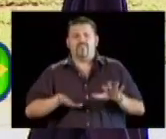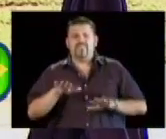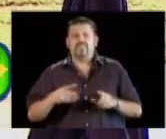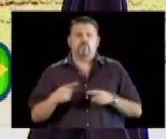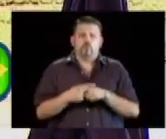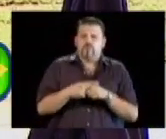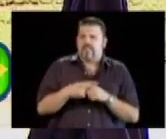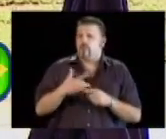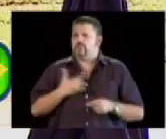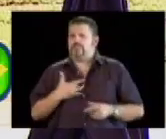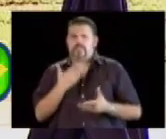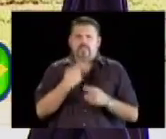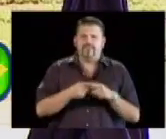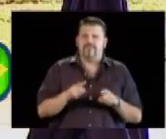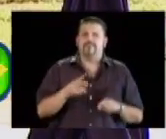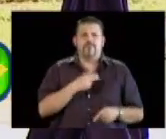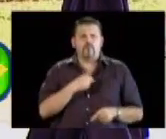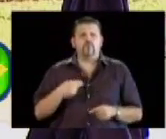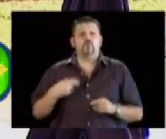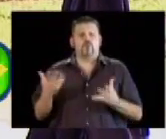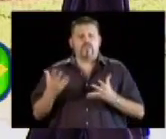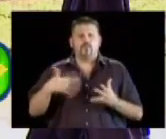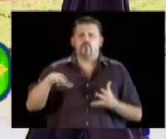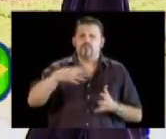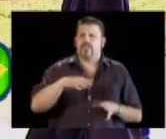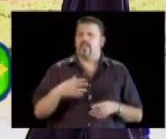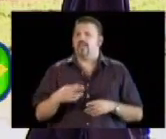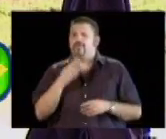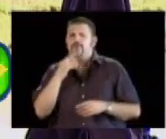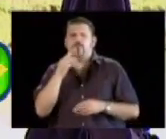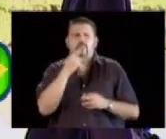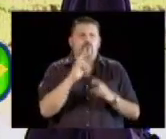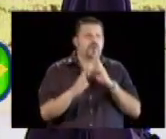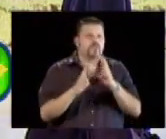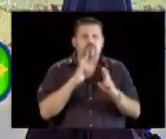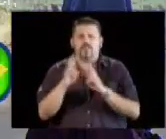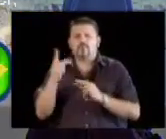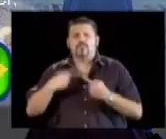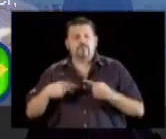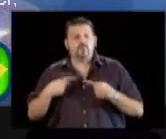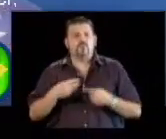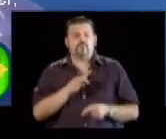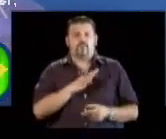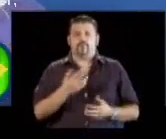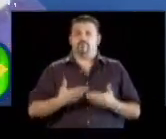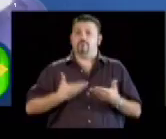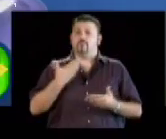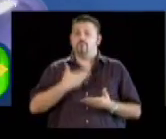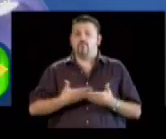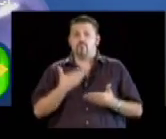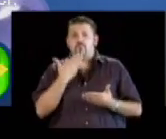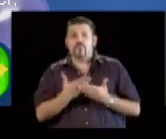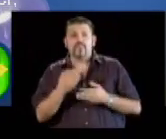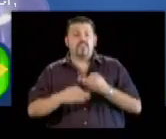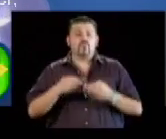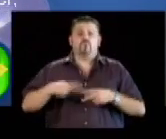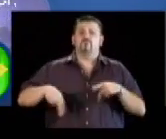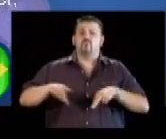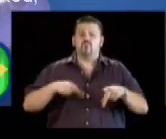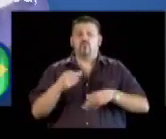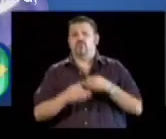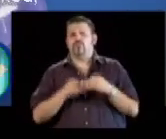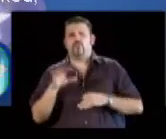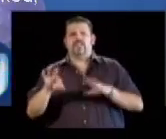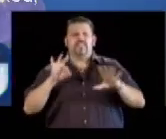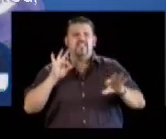ver la manera de ayudarlo a que se restableciera más rápido. Nos daban año y medio de restablecimiento. En 6 meses estaba jugando fútbol y hasta la selección